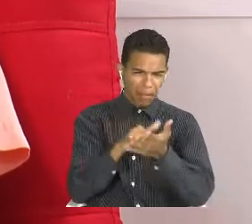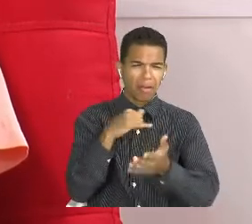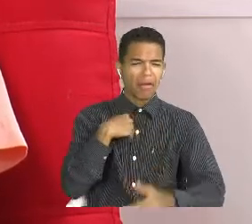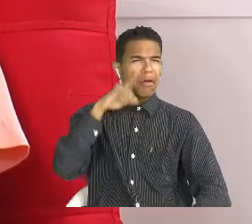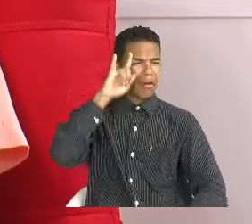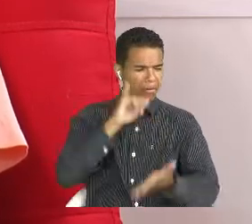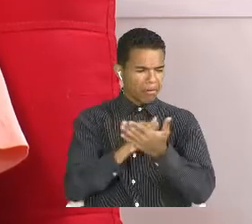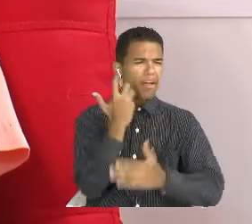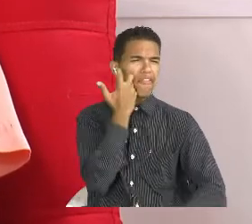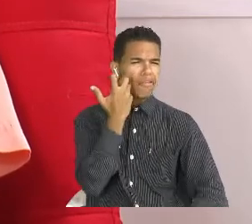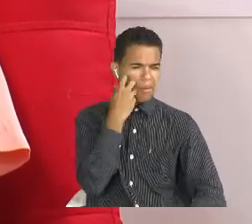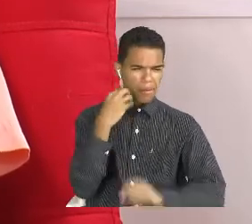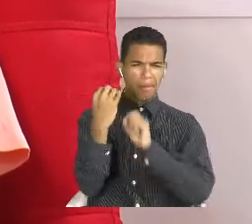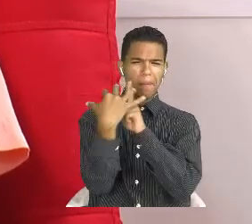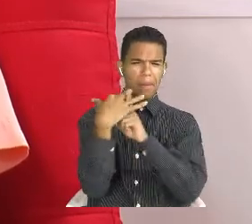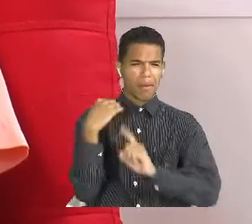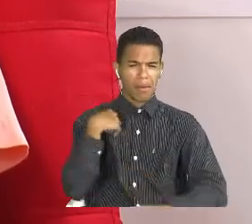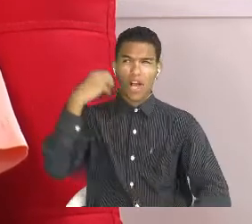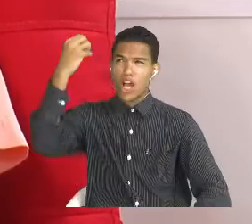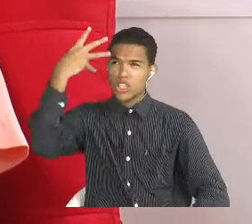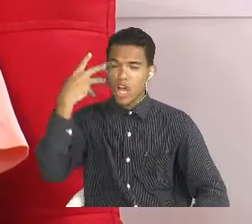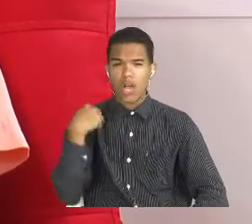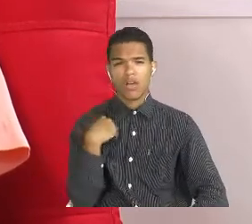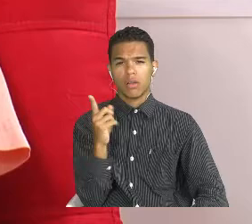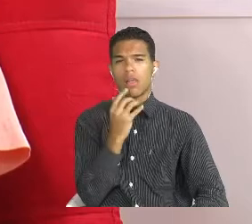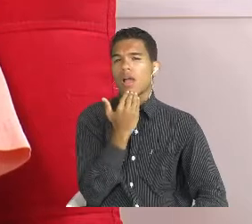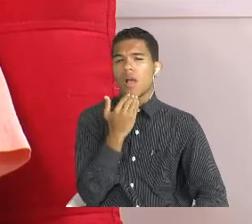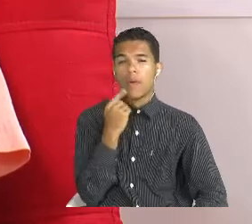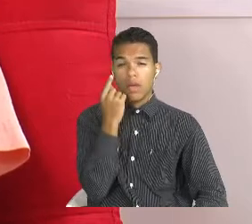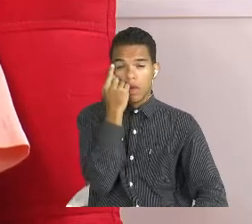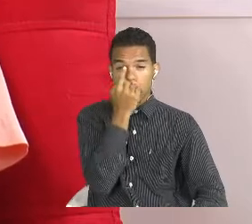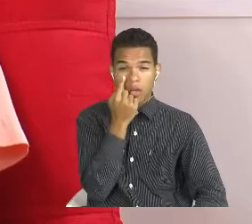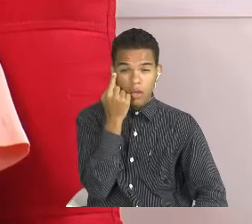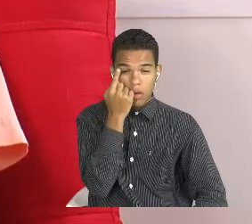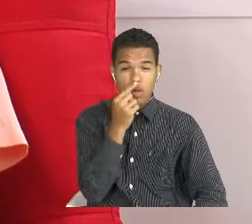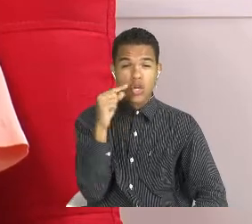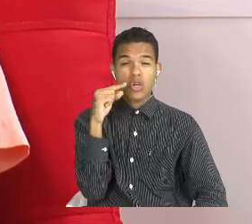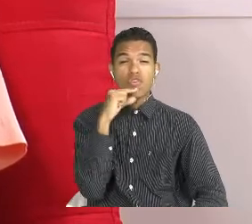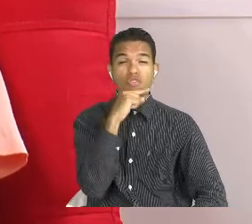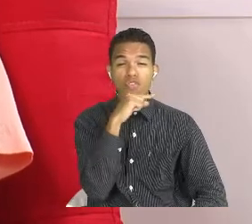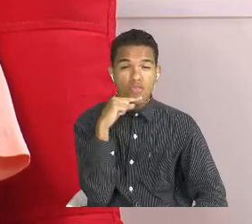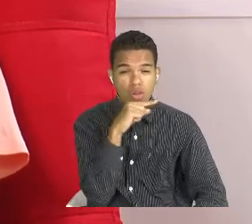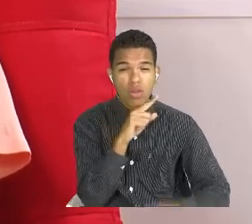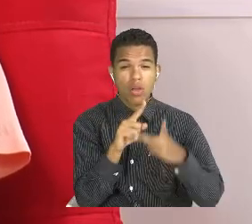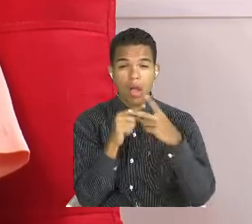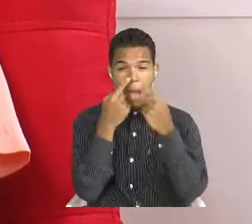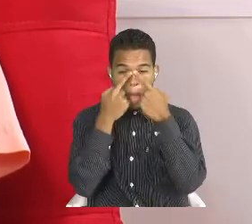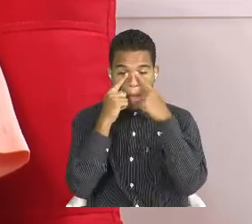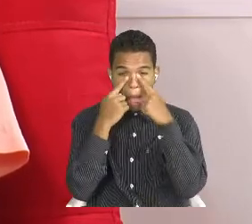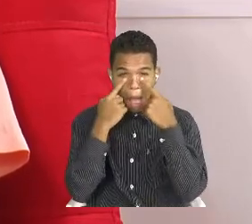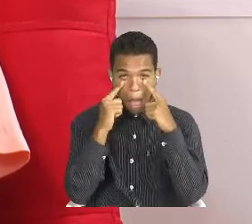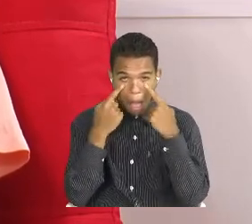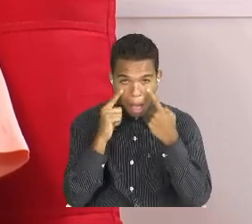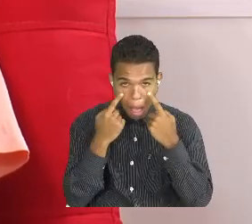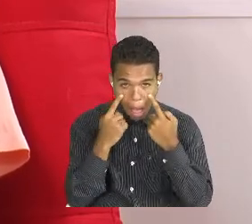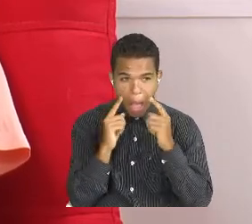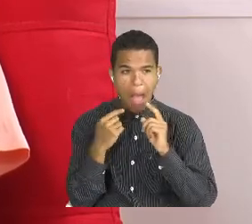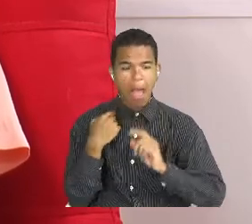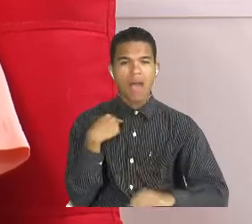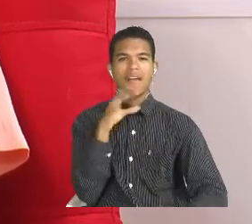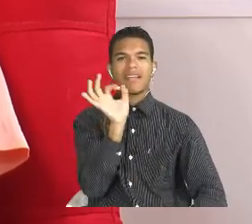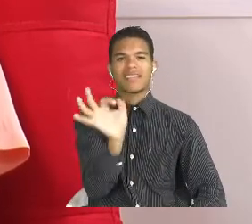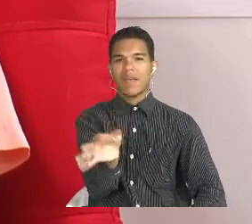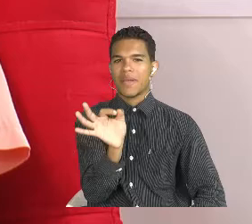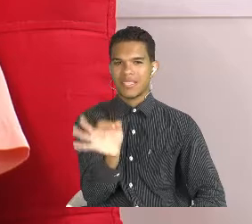patologías que pueden ligar al que te dé dolor, enrojecimiento ocular, lagrimeo, que son síntomas que pueden estar generalmente presentes